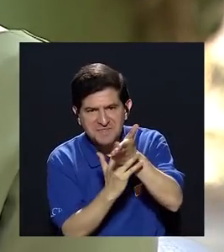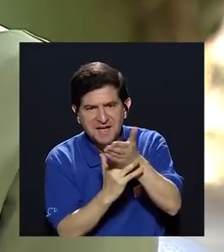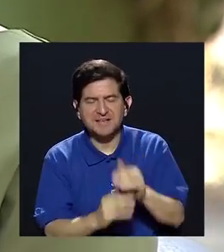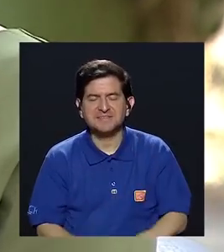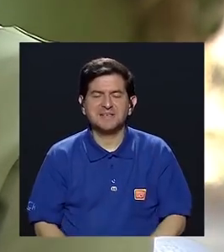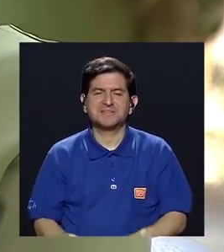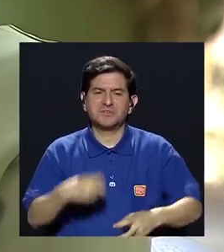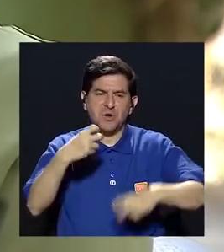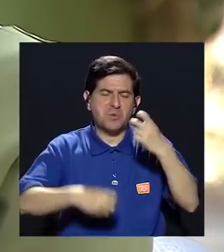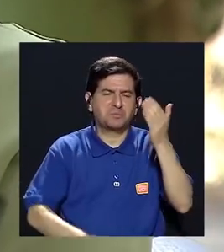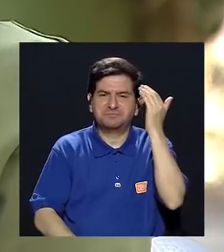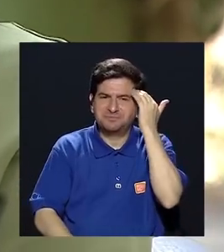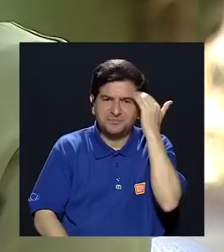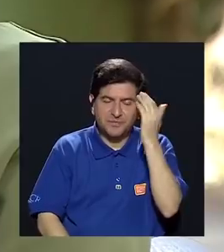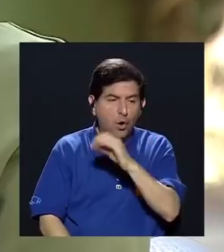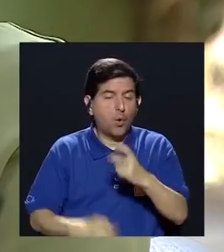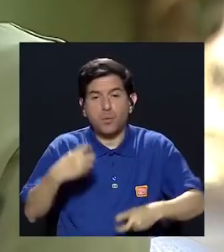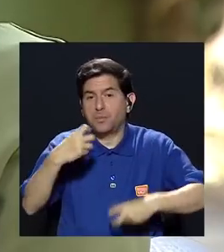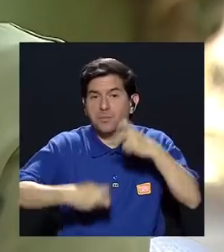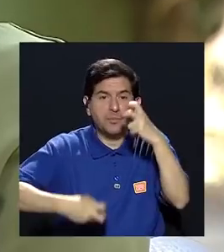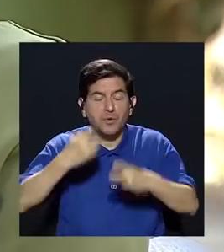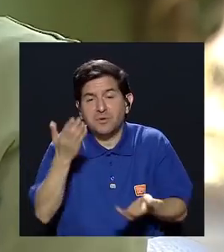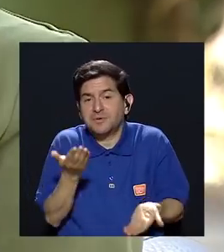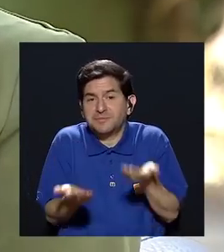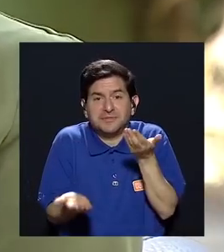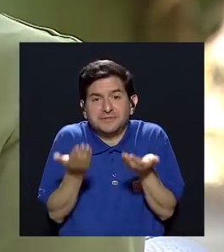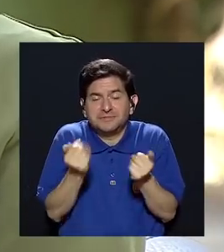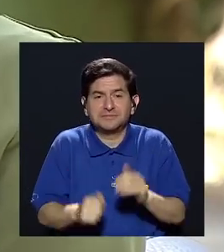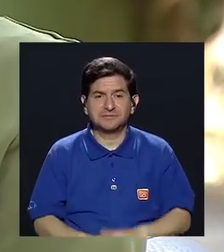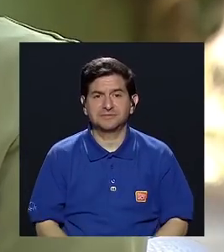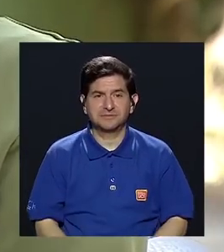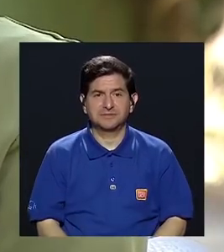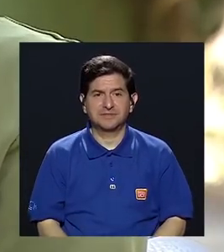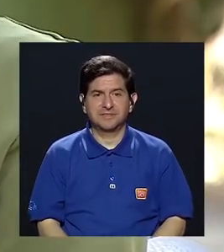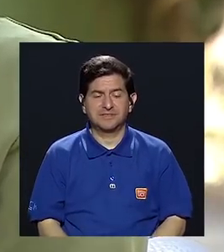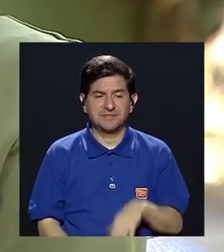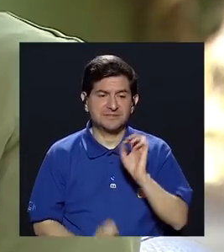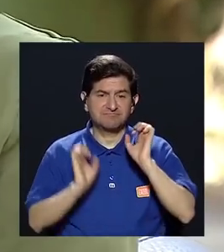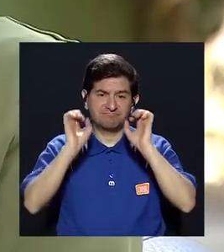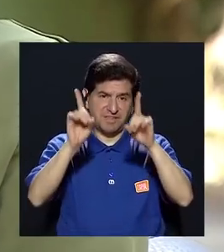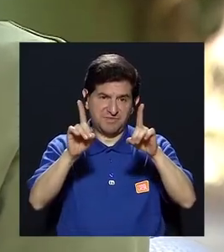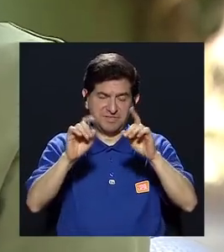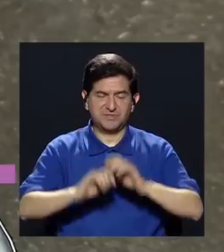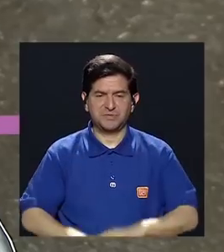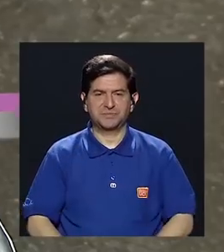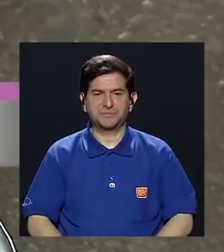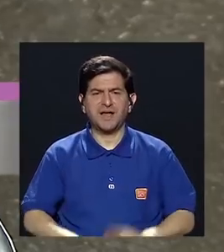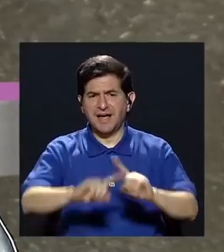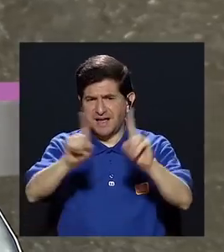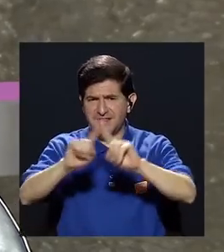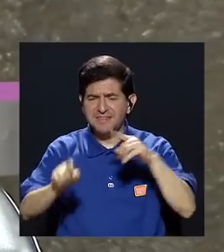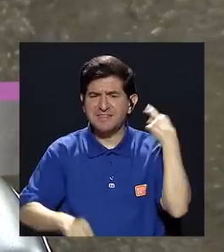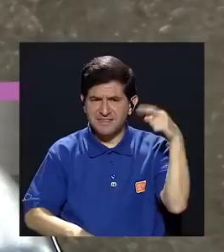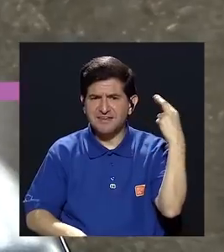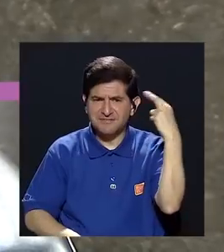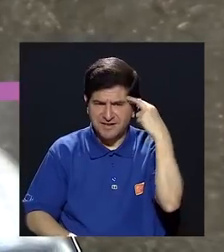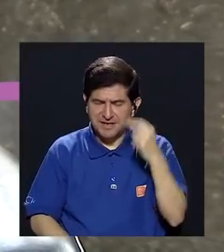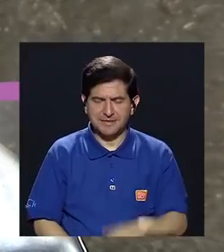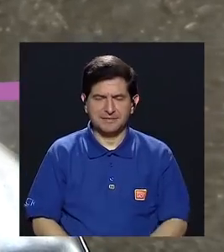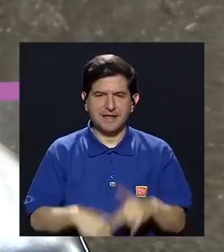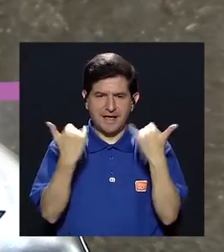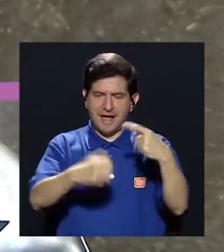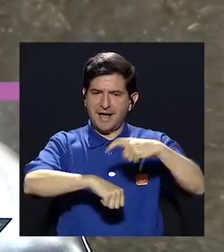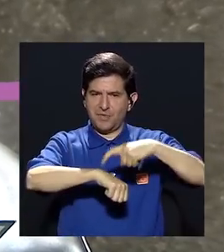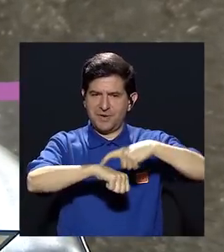por problemas de conocimiento y por problemas de educación. Múltiples factores. Bueno,